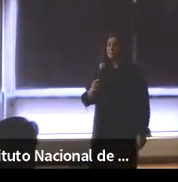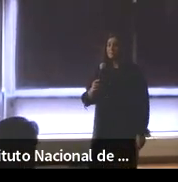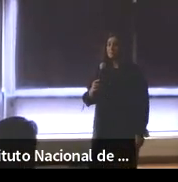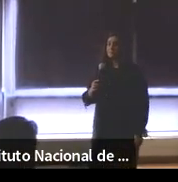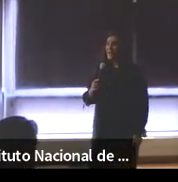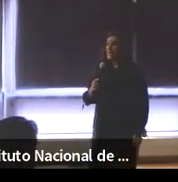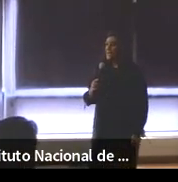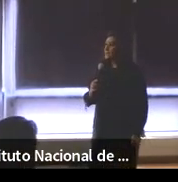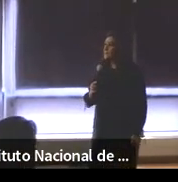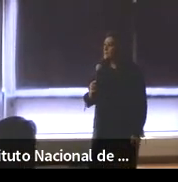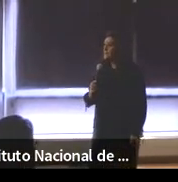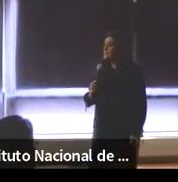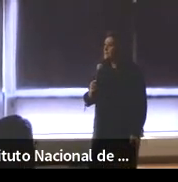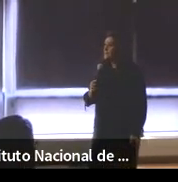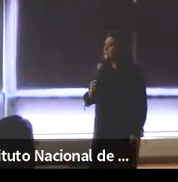hice mal